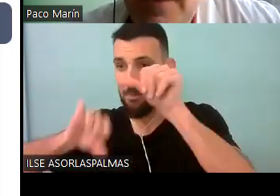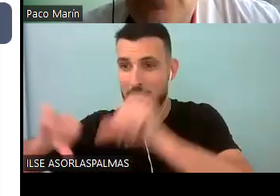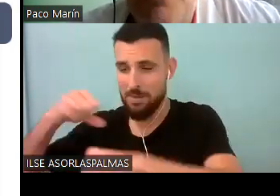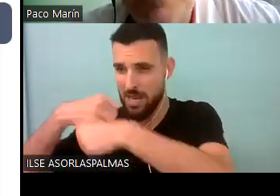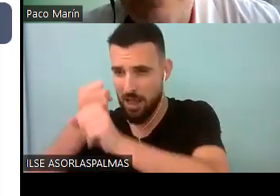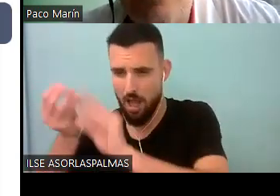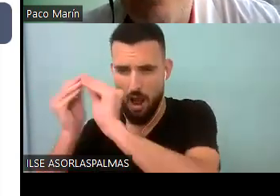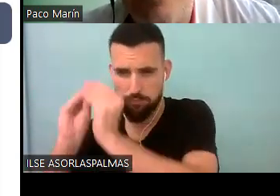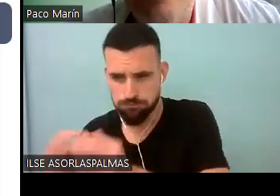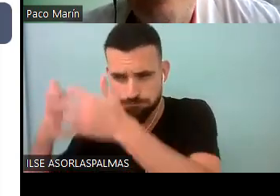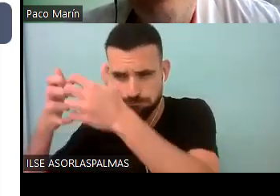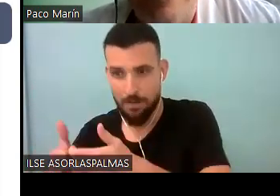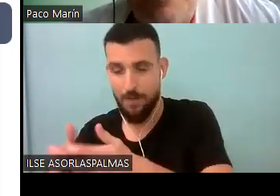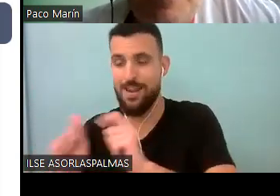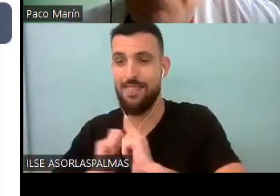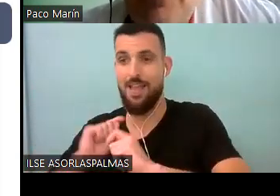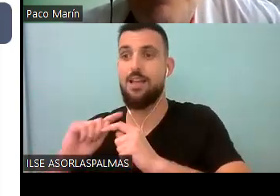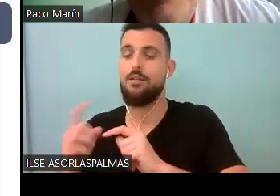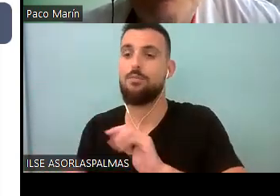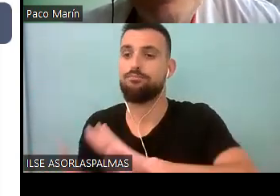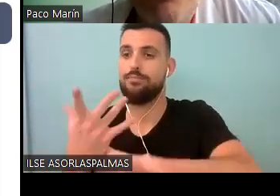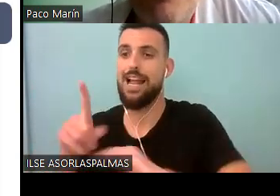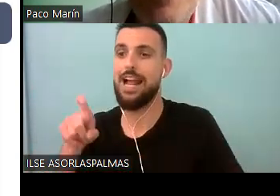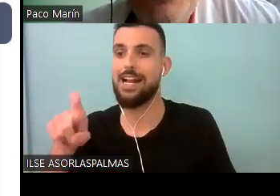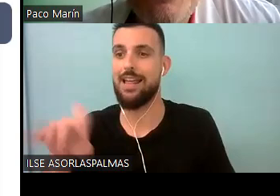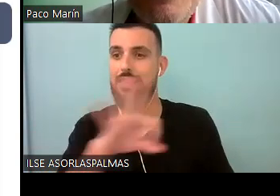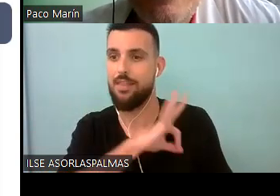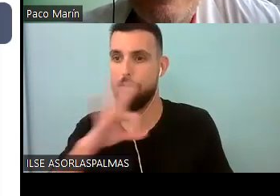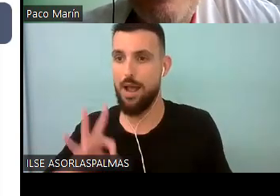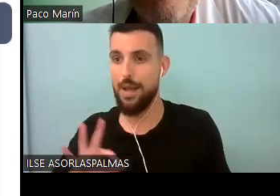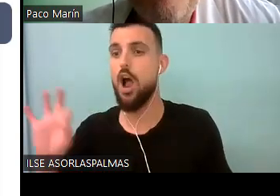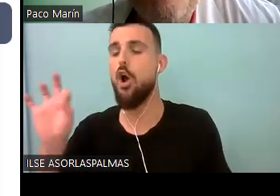se ha visto que aumenta el riesgo de cáncer de mama fundamentalmente o de ovario.